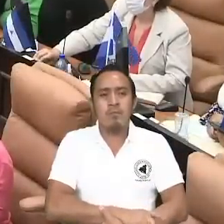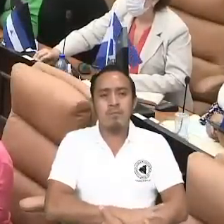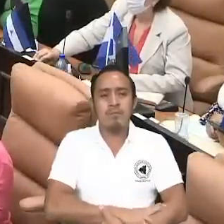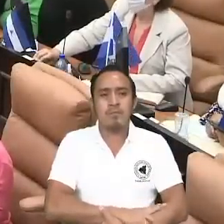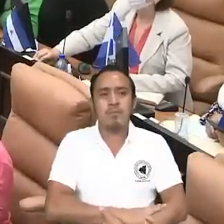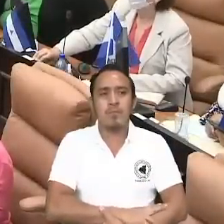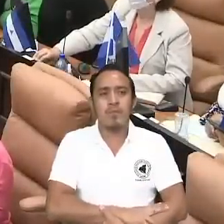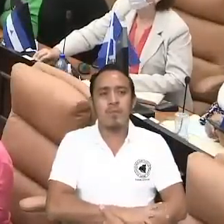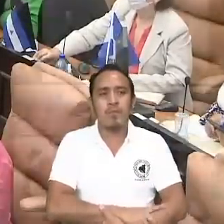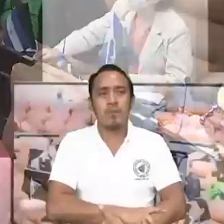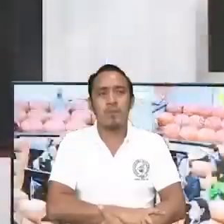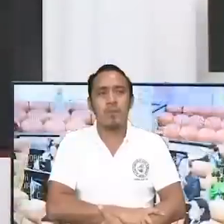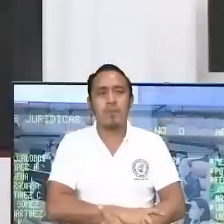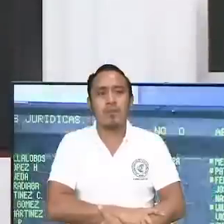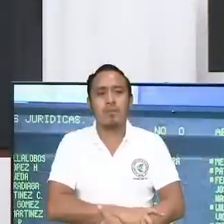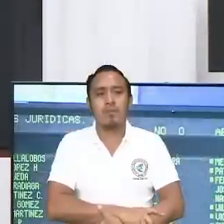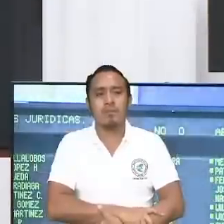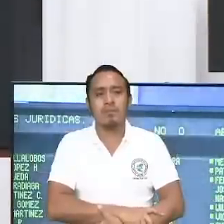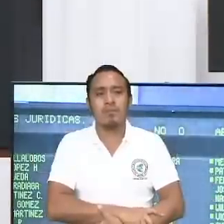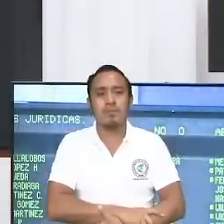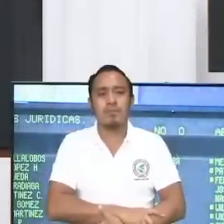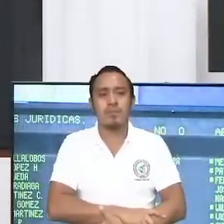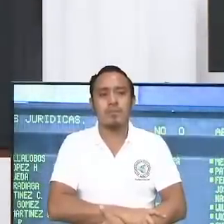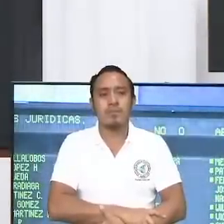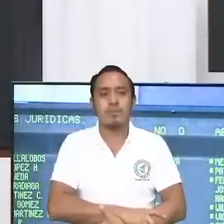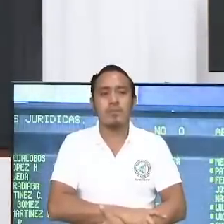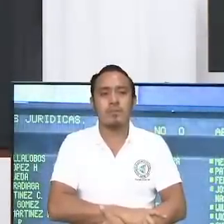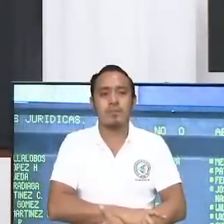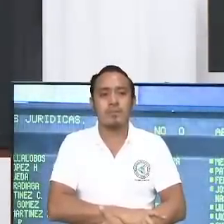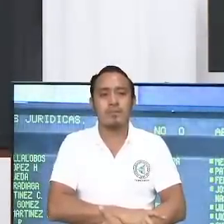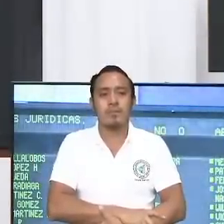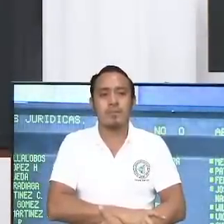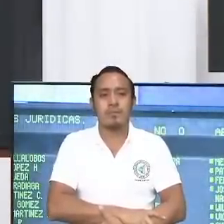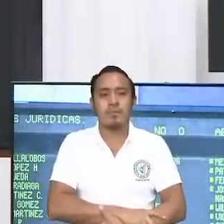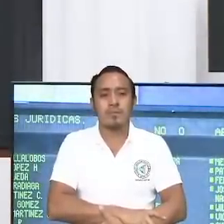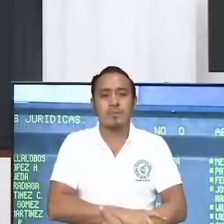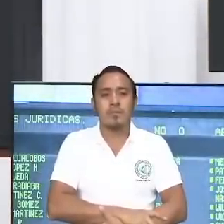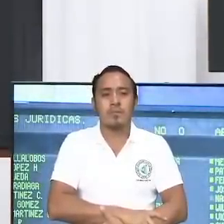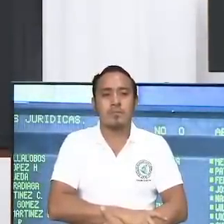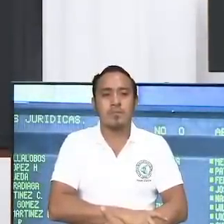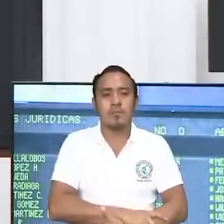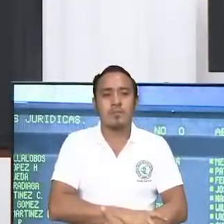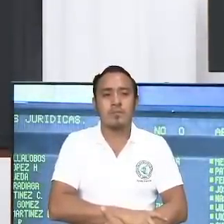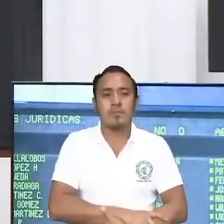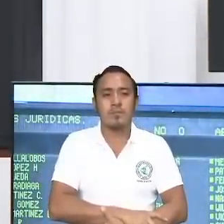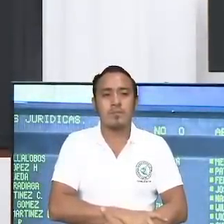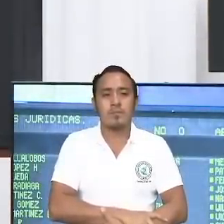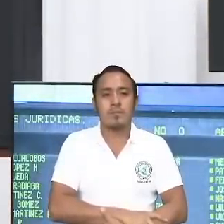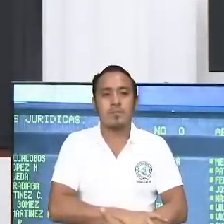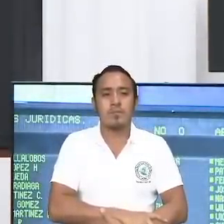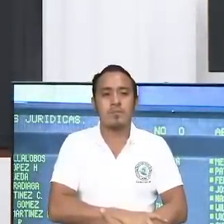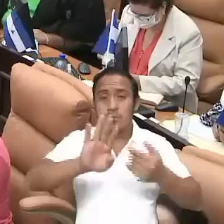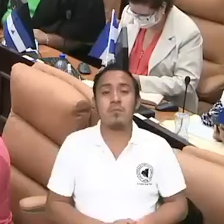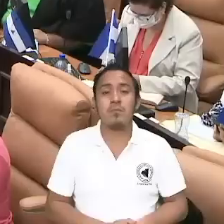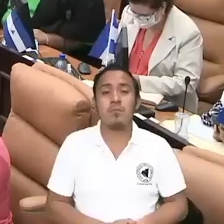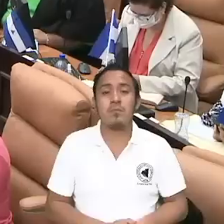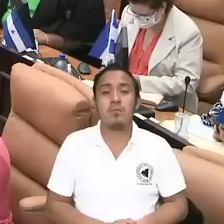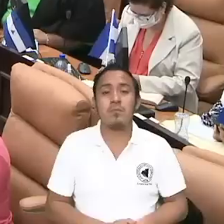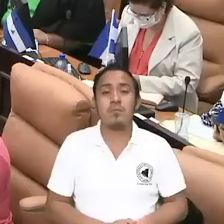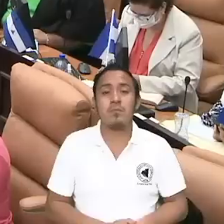de mayo. Actualmente, el régimen Ortega Murillo mantiene una cruzada contra los organismos sociales que ha